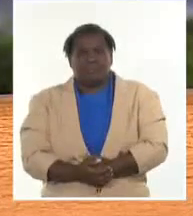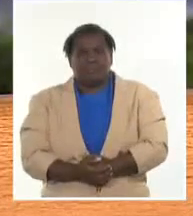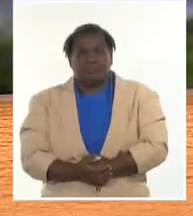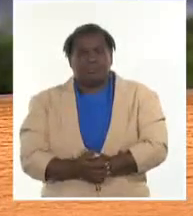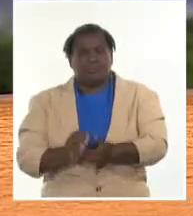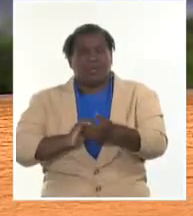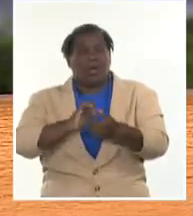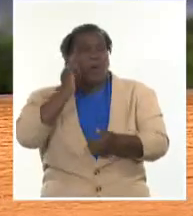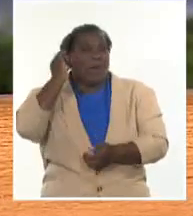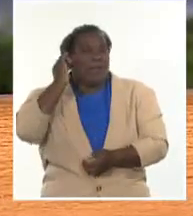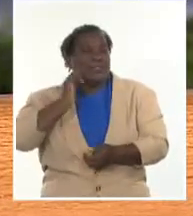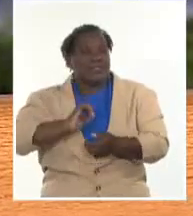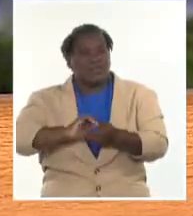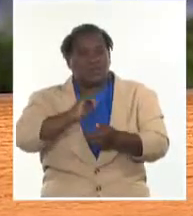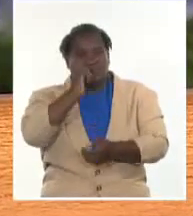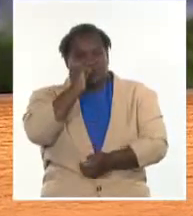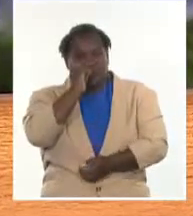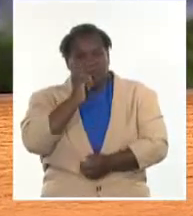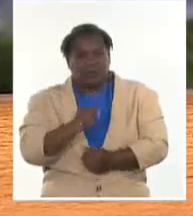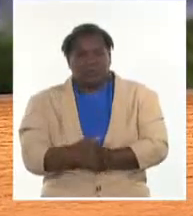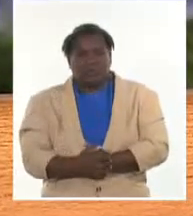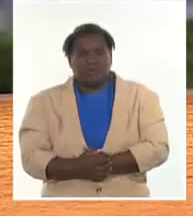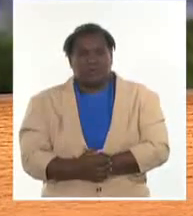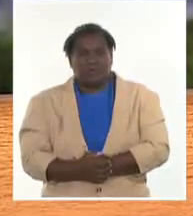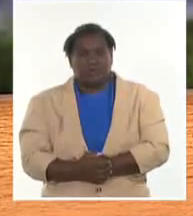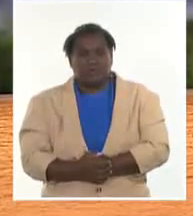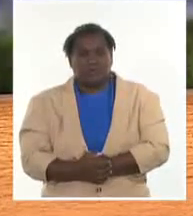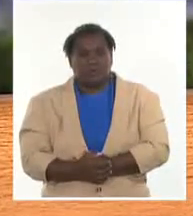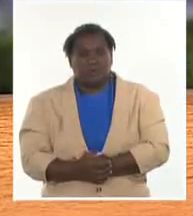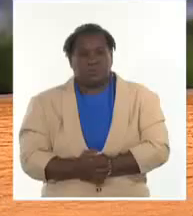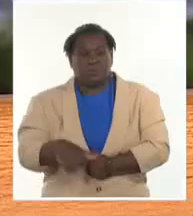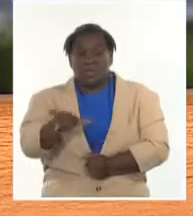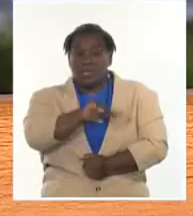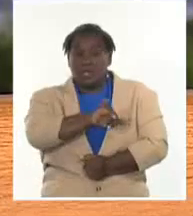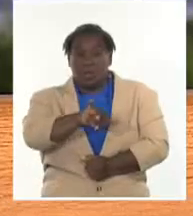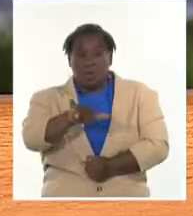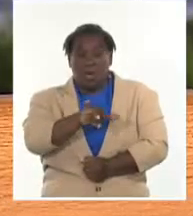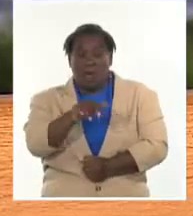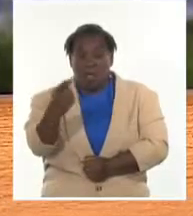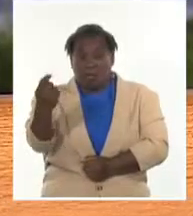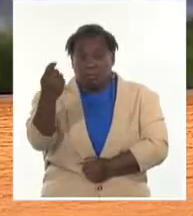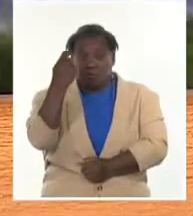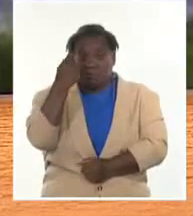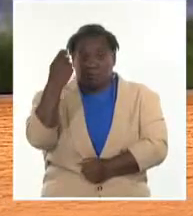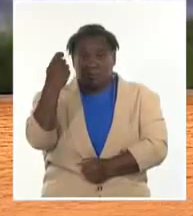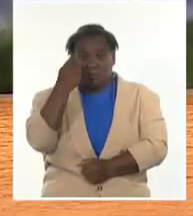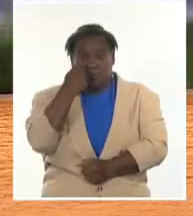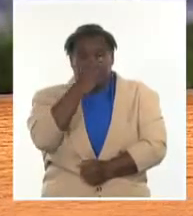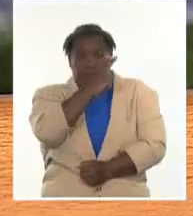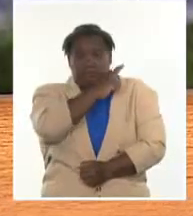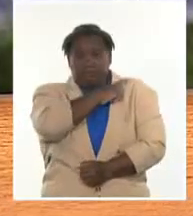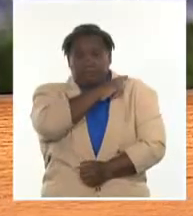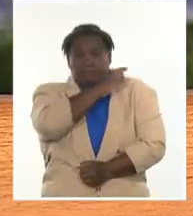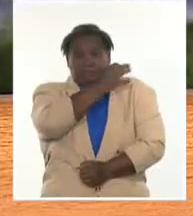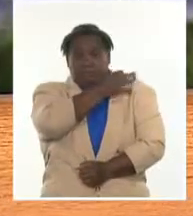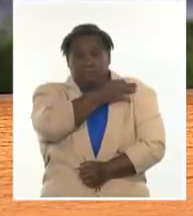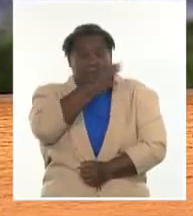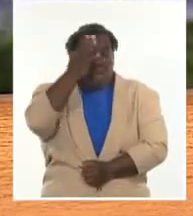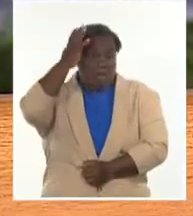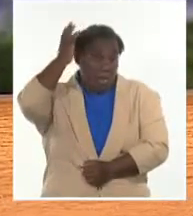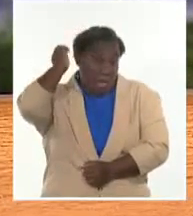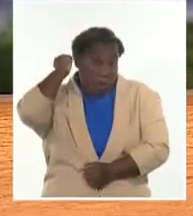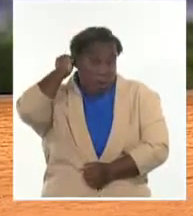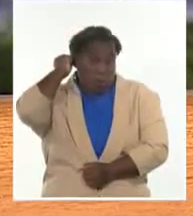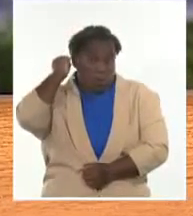Compañeras y compañeros, como nos enseñó el general de ejército Raúl Castro,